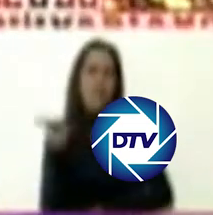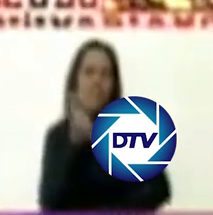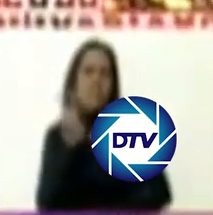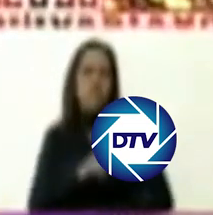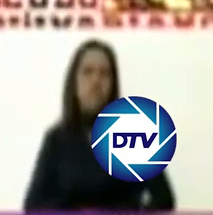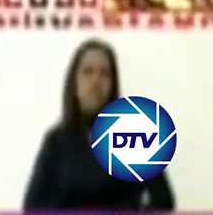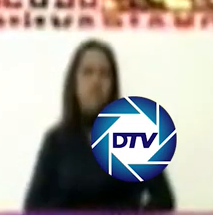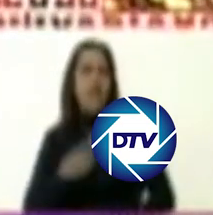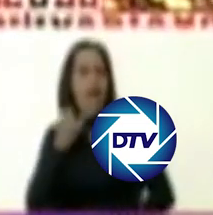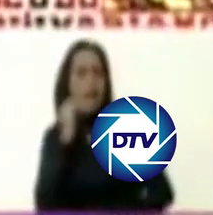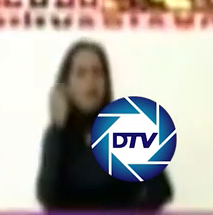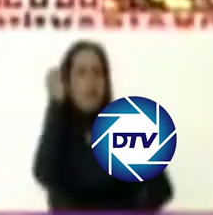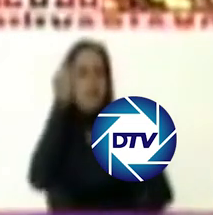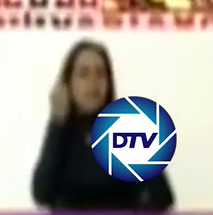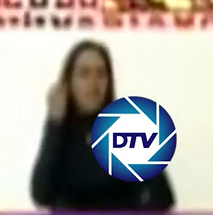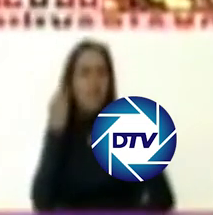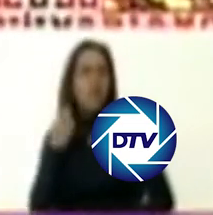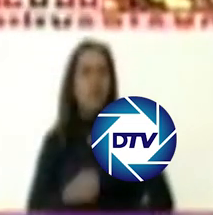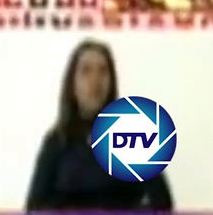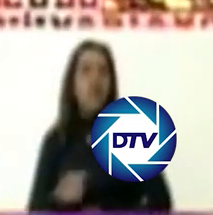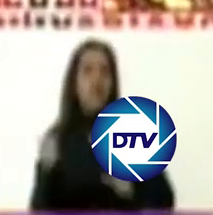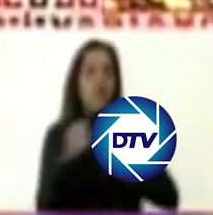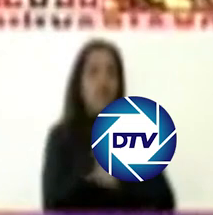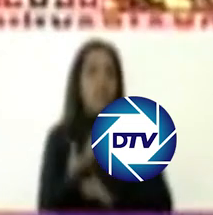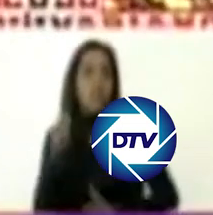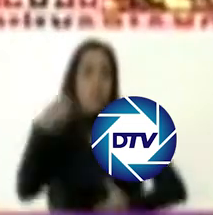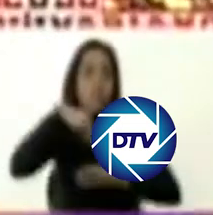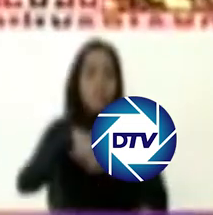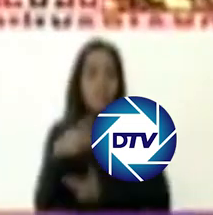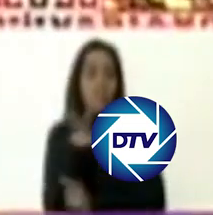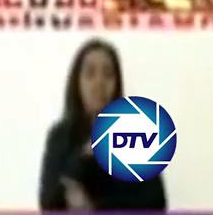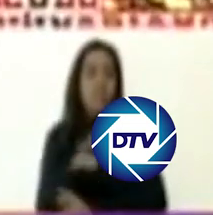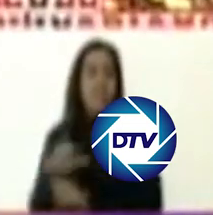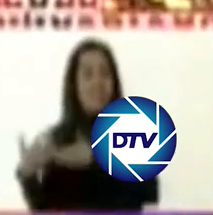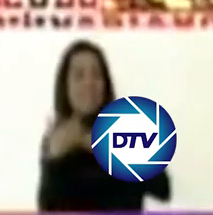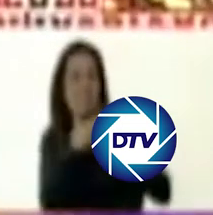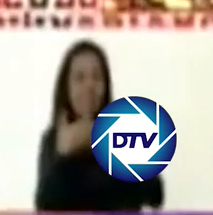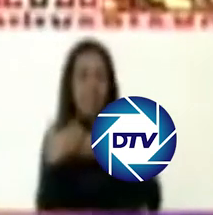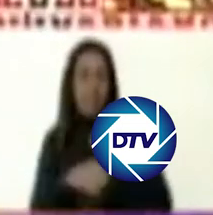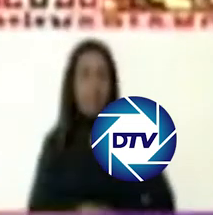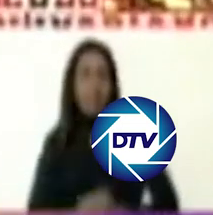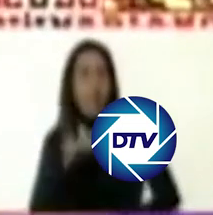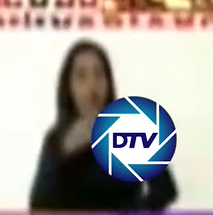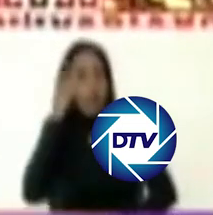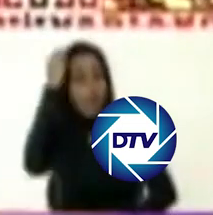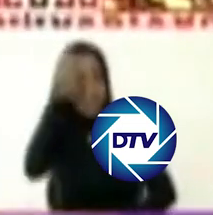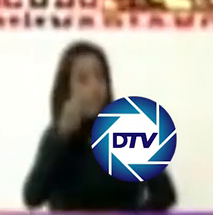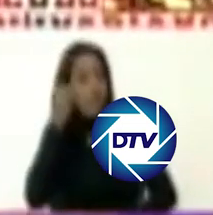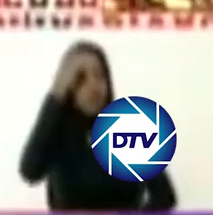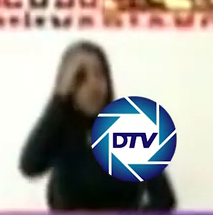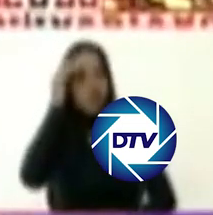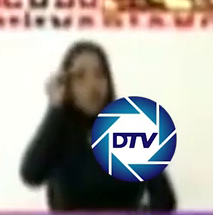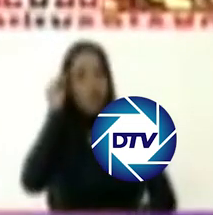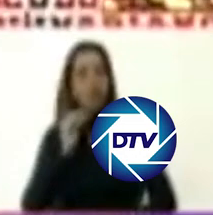vinculados directamente con la industria petrolera en la era de Rafael Ramírez, tienen procesos judiciales también en los